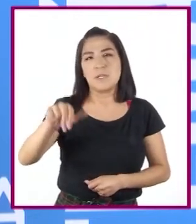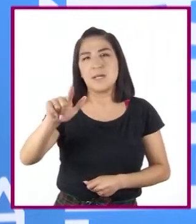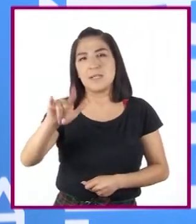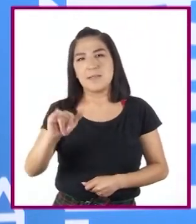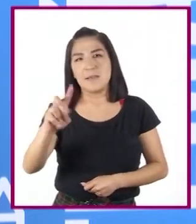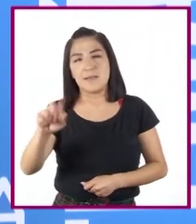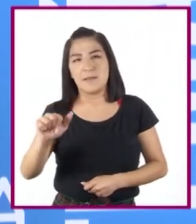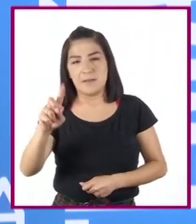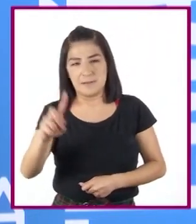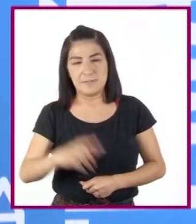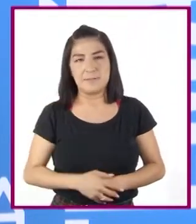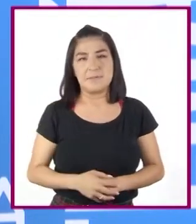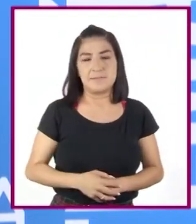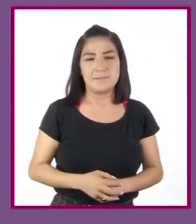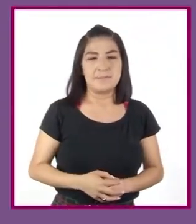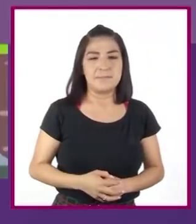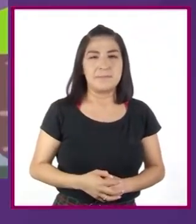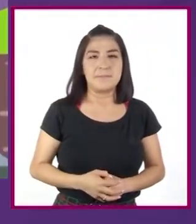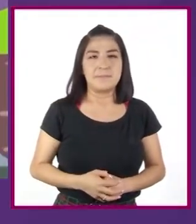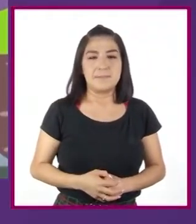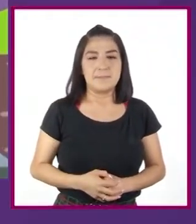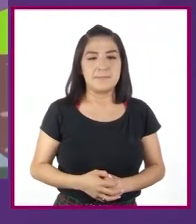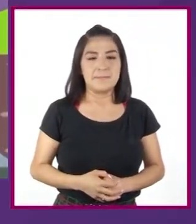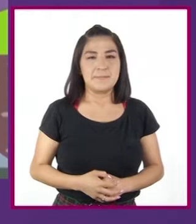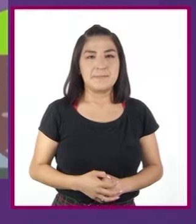una relación de proporcionalidad.